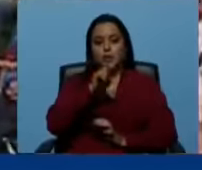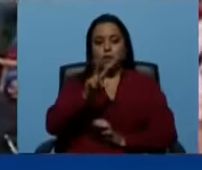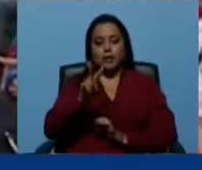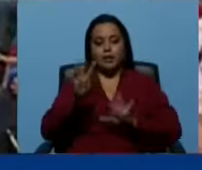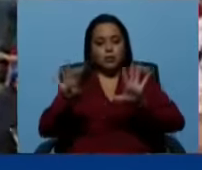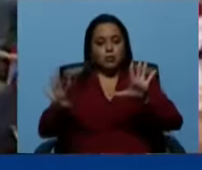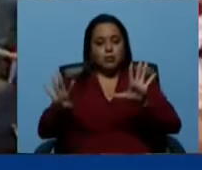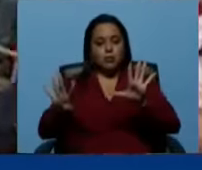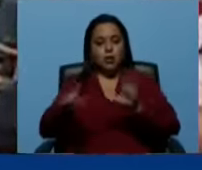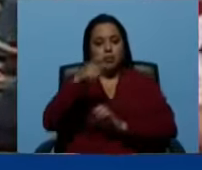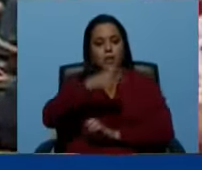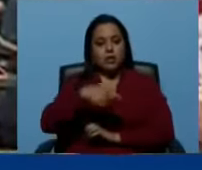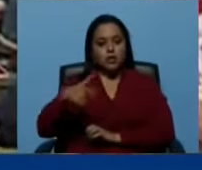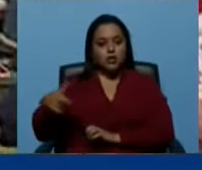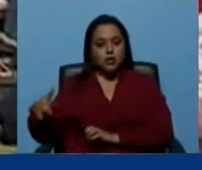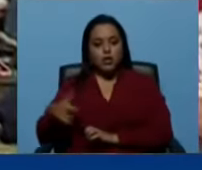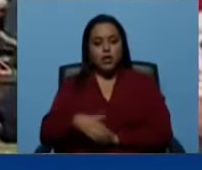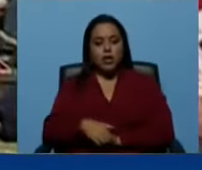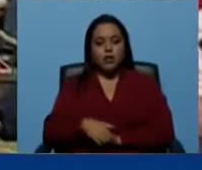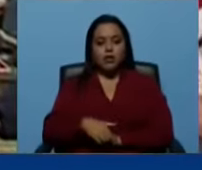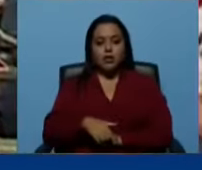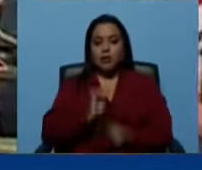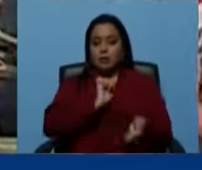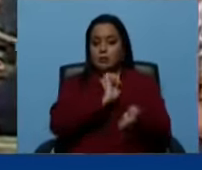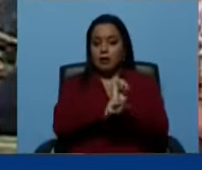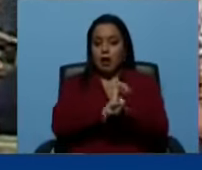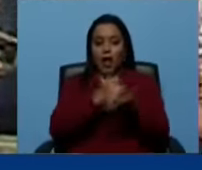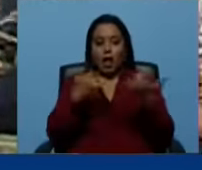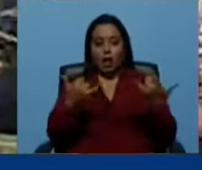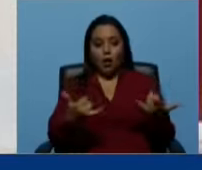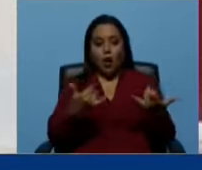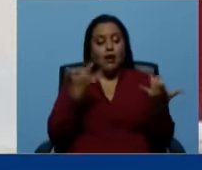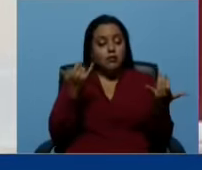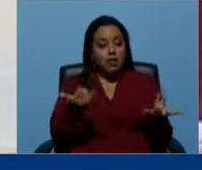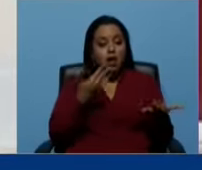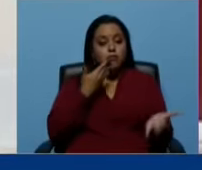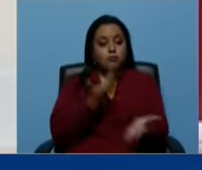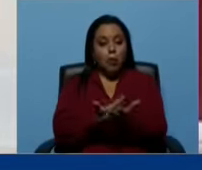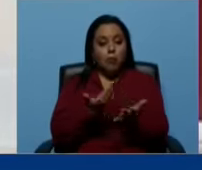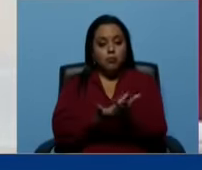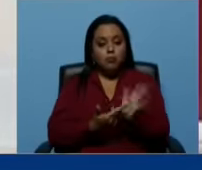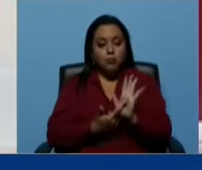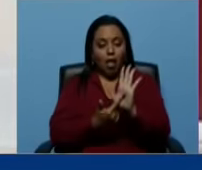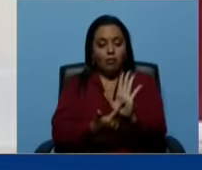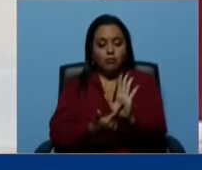2.229 terroristas capturados, con pruebas.